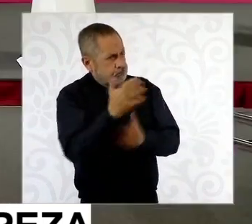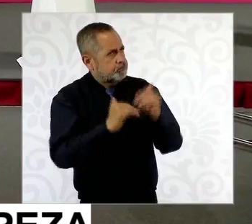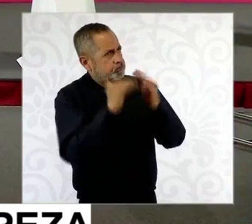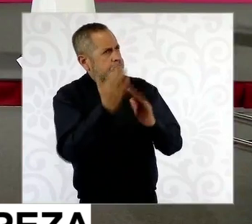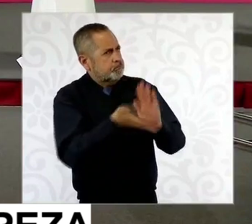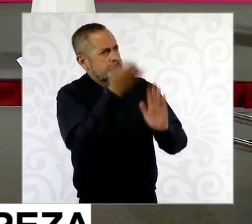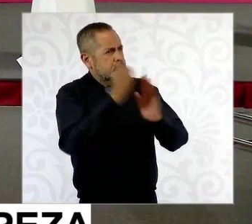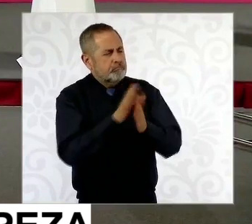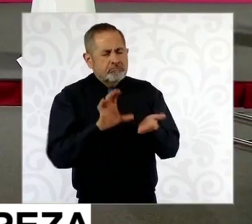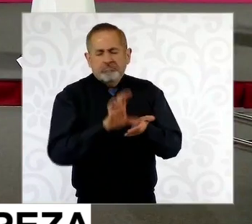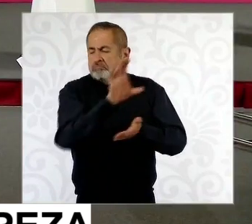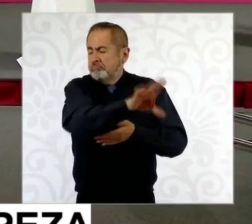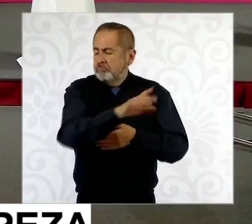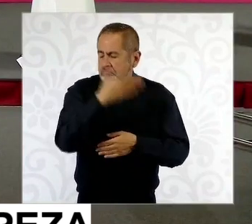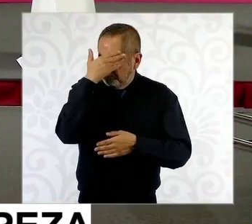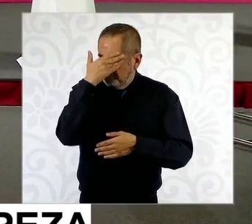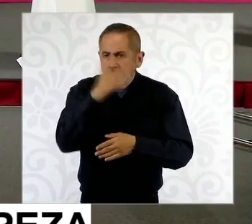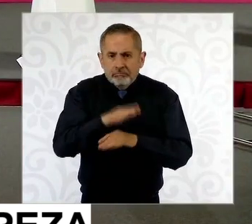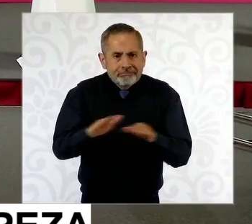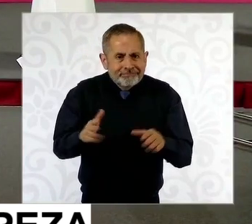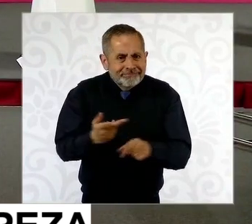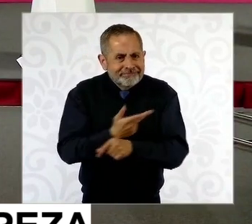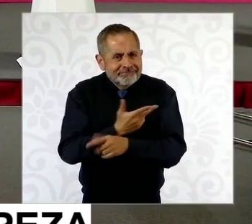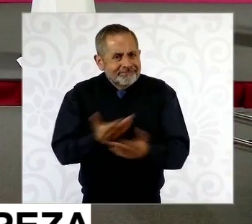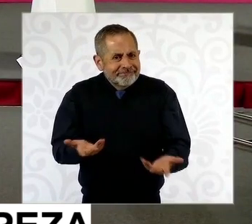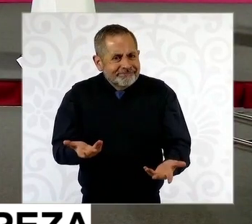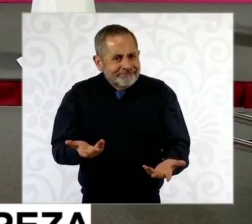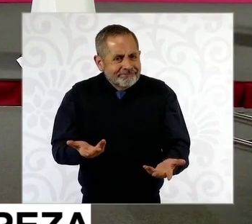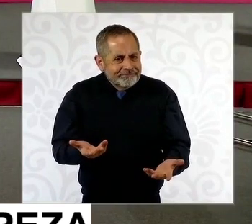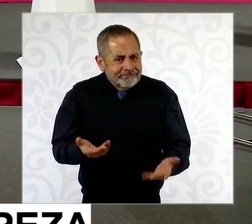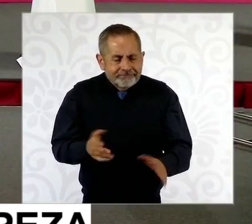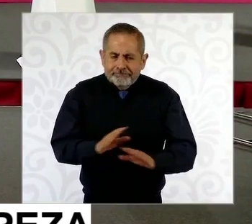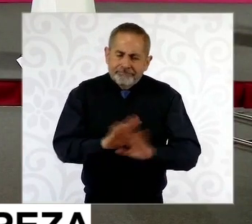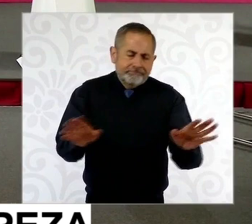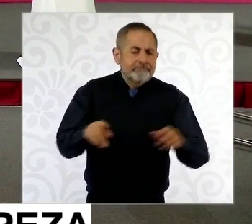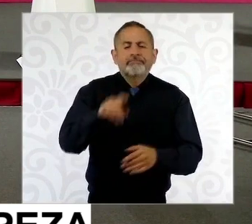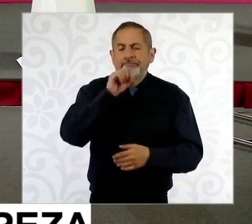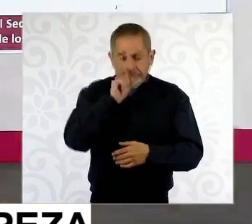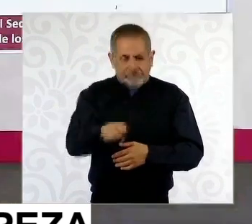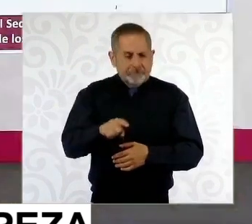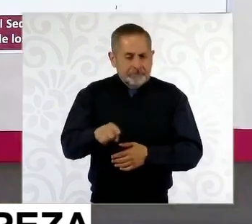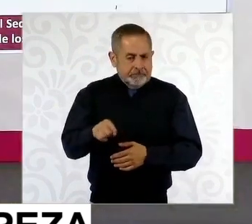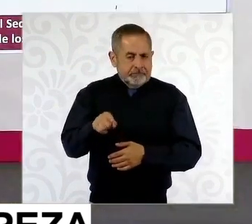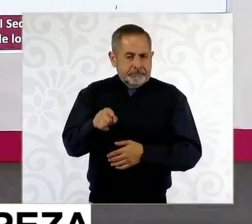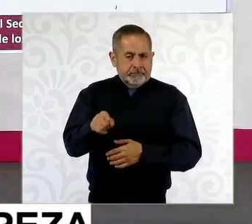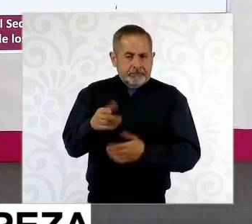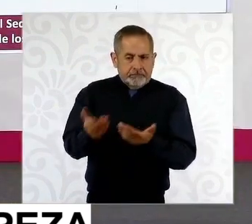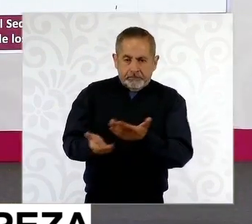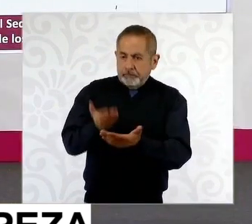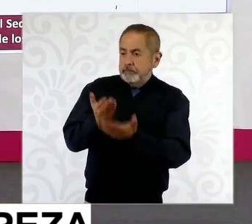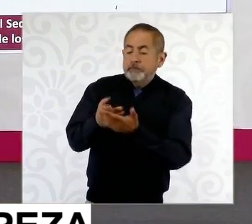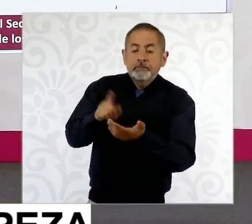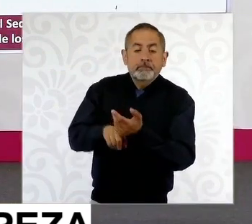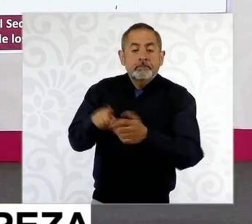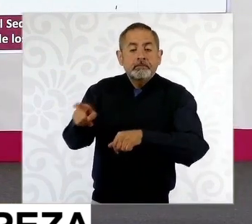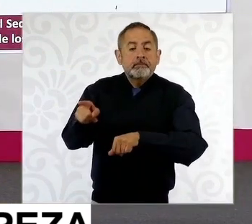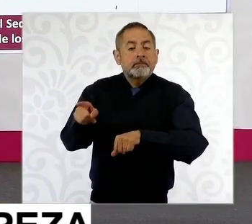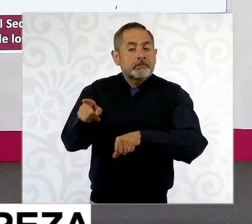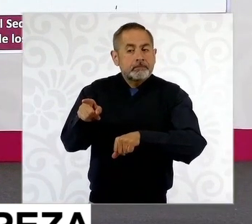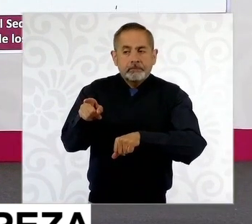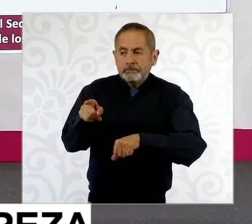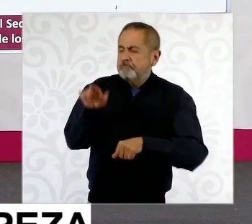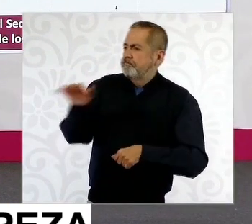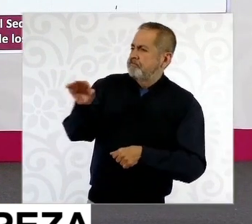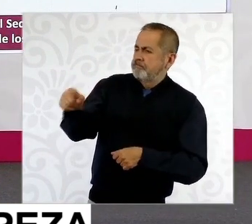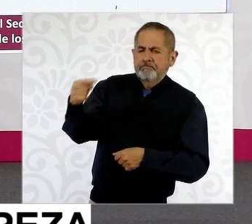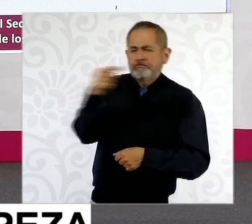De igual forma, a propuesta de este sector empresarial, el Consejo de Administración aprobó una